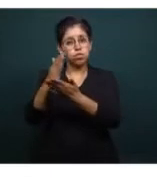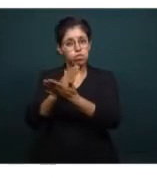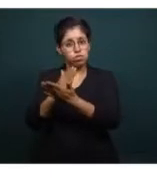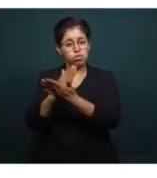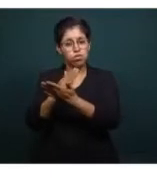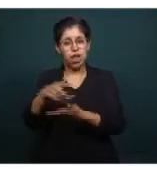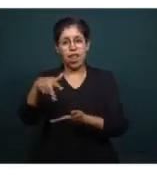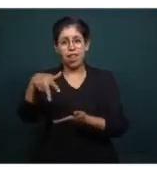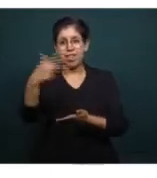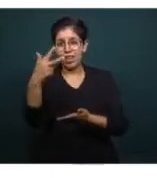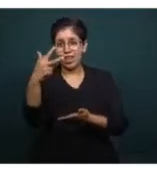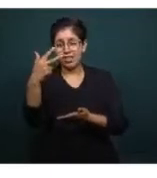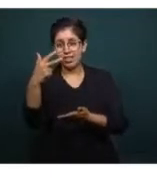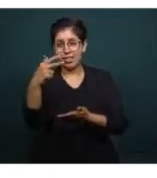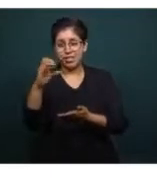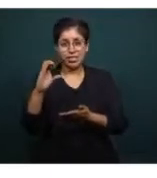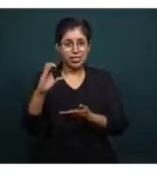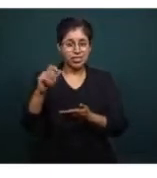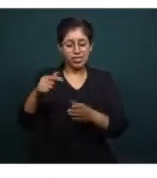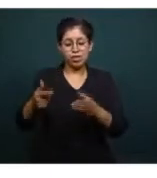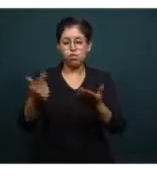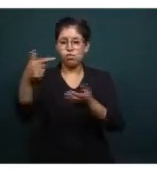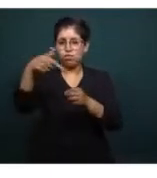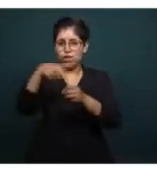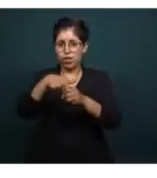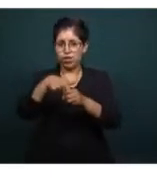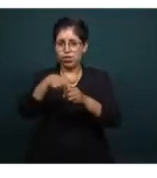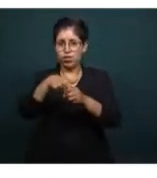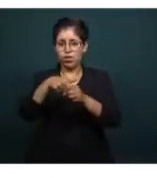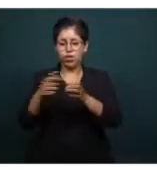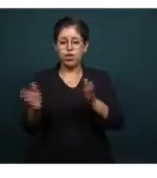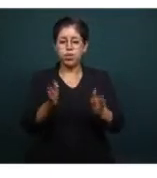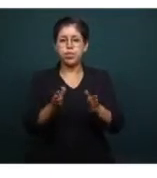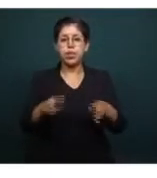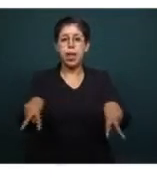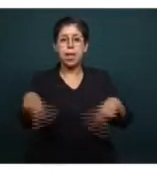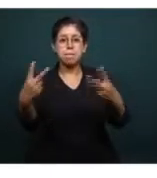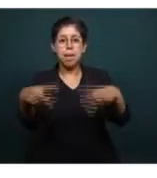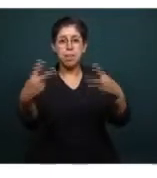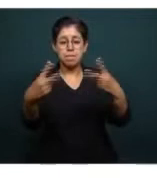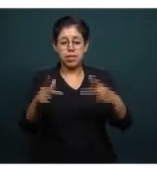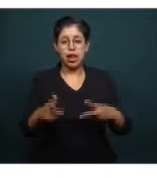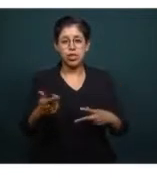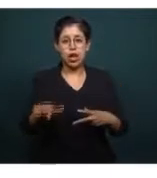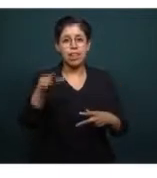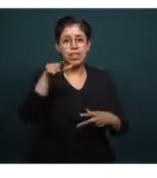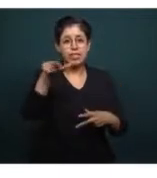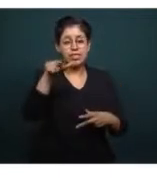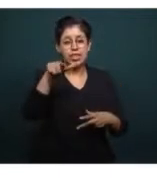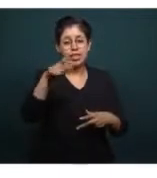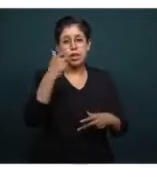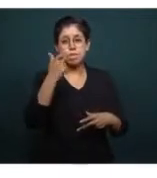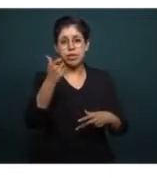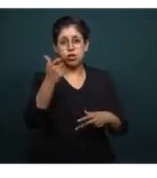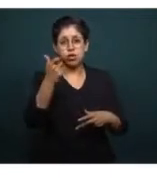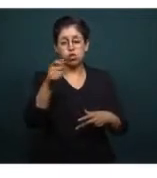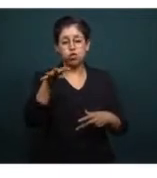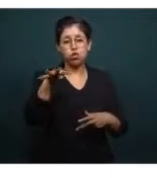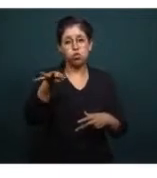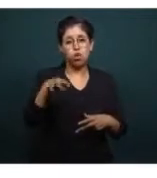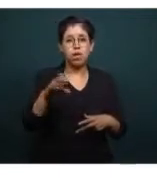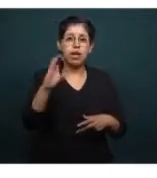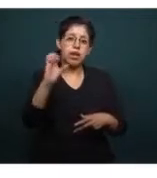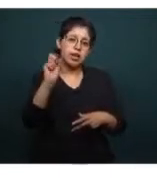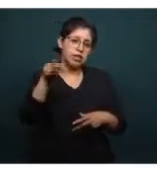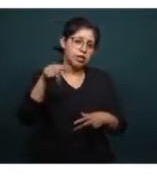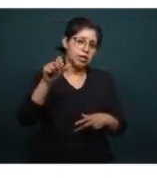economical de with the 13 lowest price centavos por was litro de margen 1769. y un precio al público de 17 pesos Servicio con 59 Parrilla, centavos en